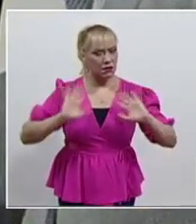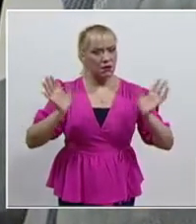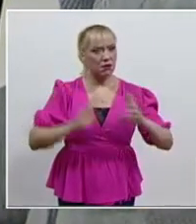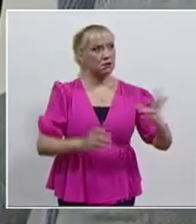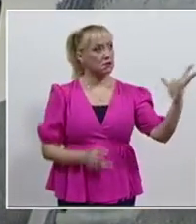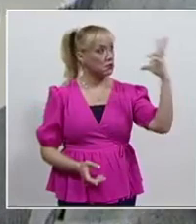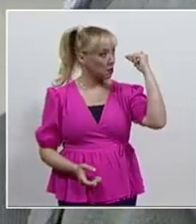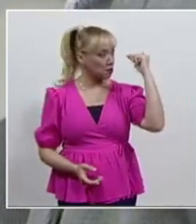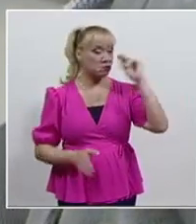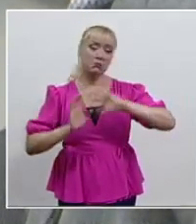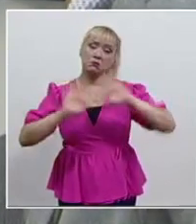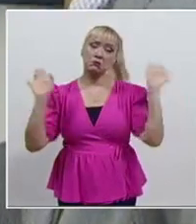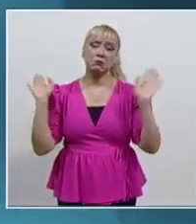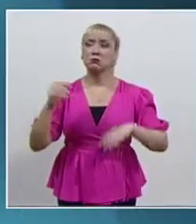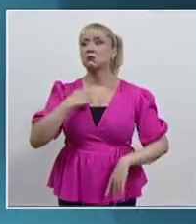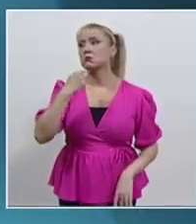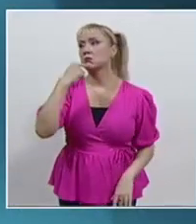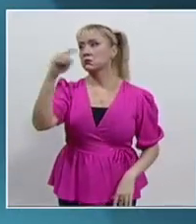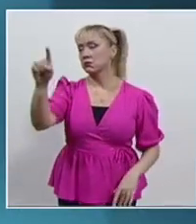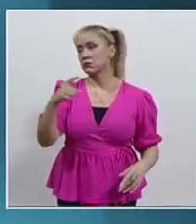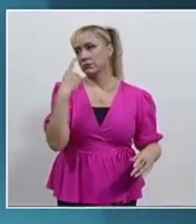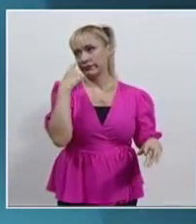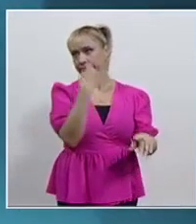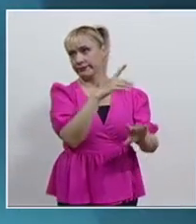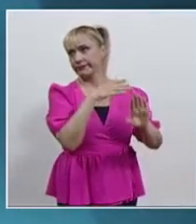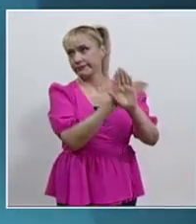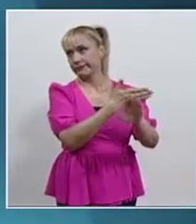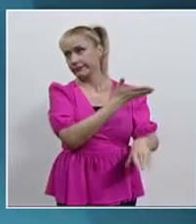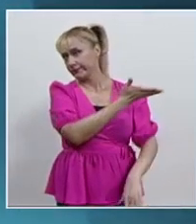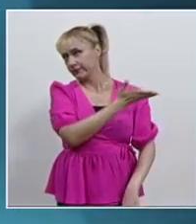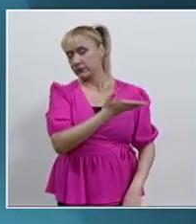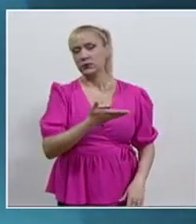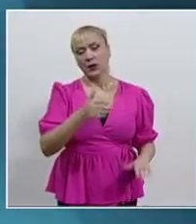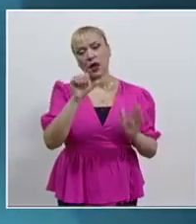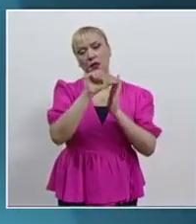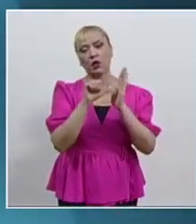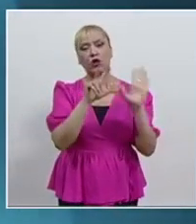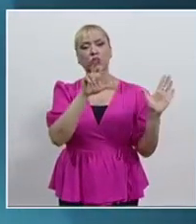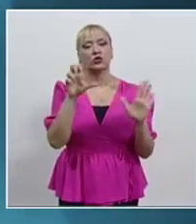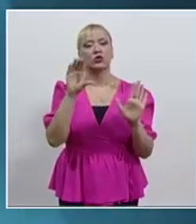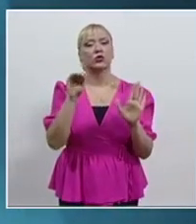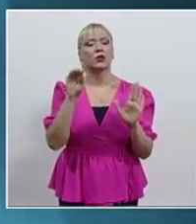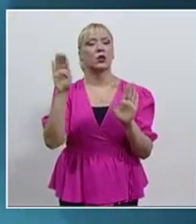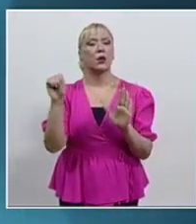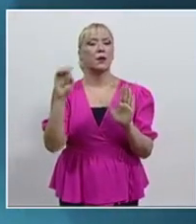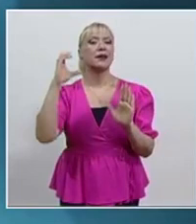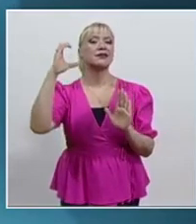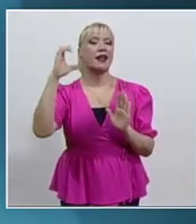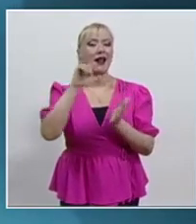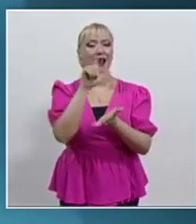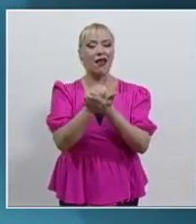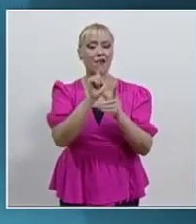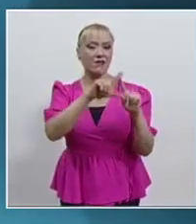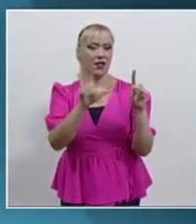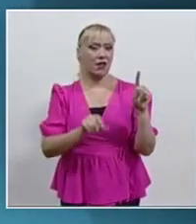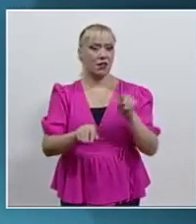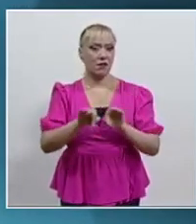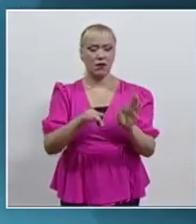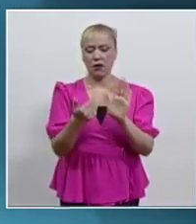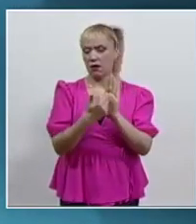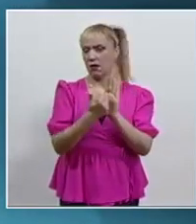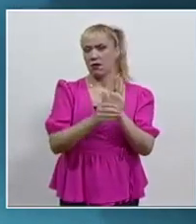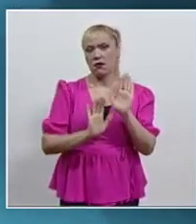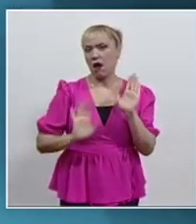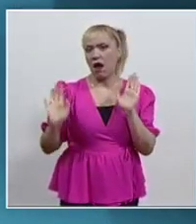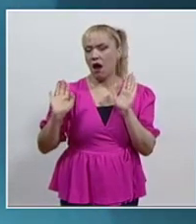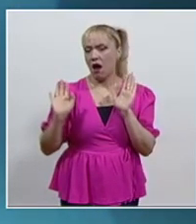de la acción de conformidad con lo dispuesto en el artículo 899C de la Ley Federal del Trabajo. Este criterio